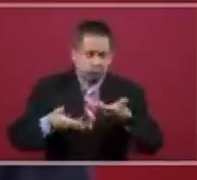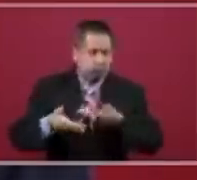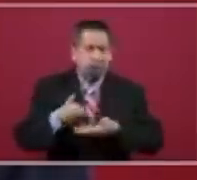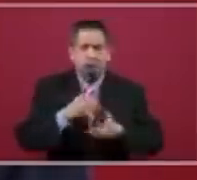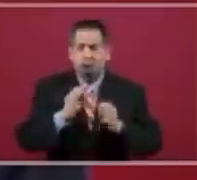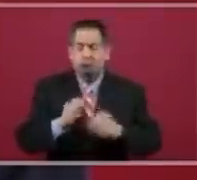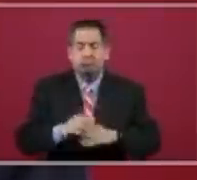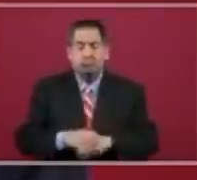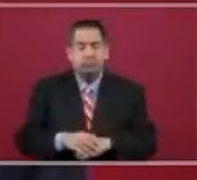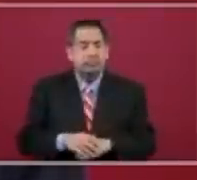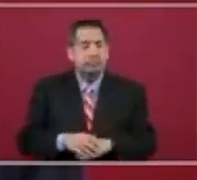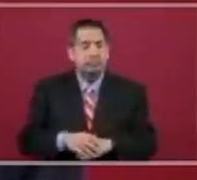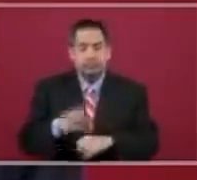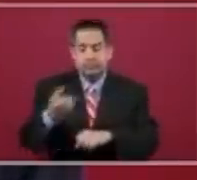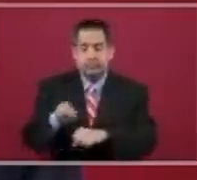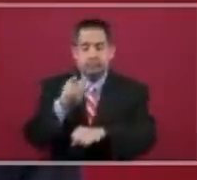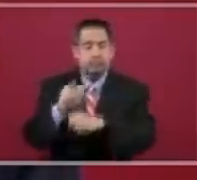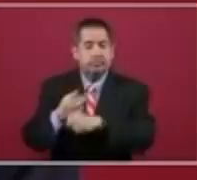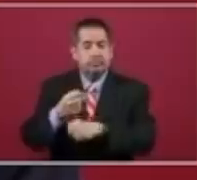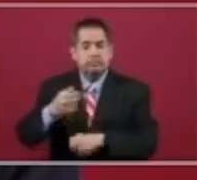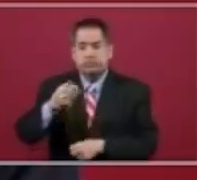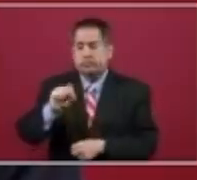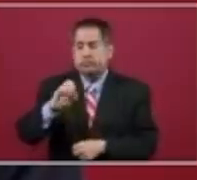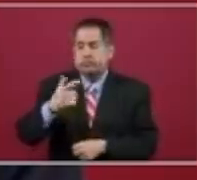la Secretaría de Gobernación,